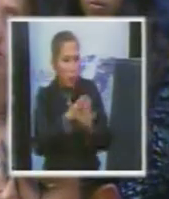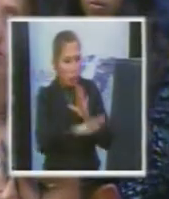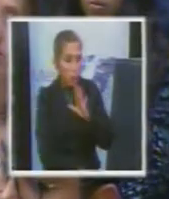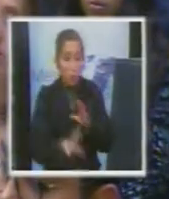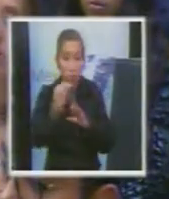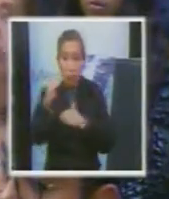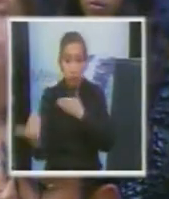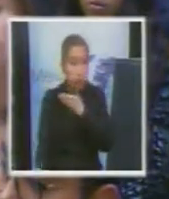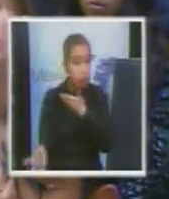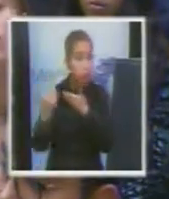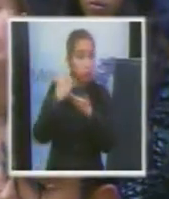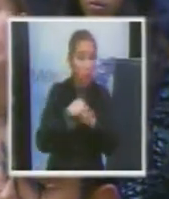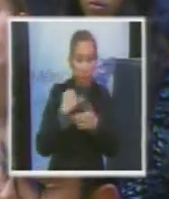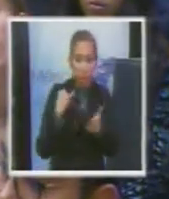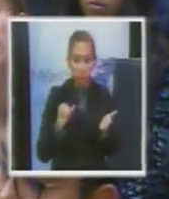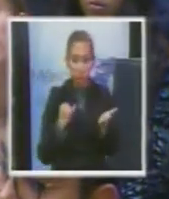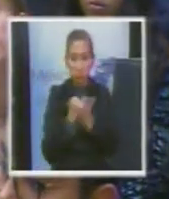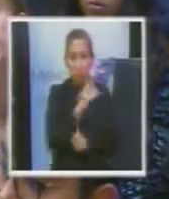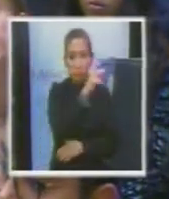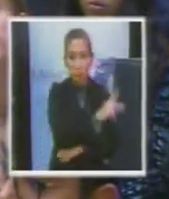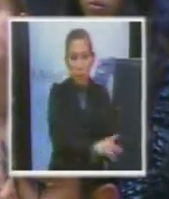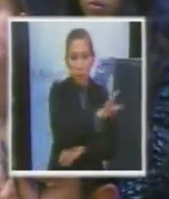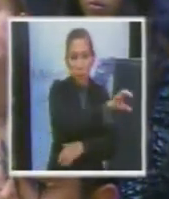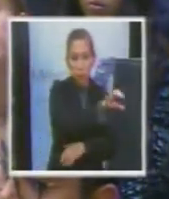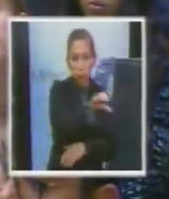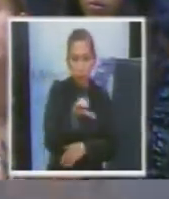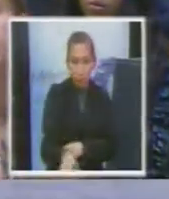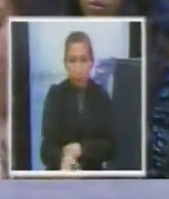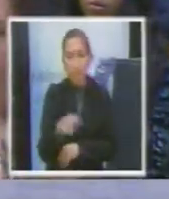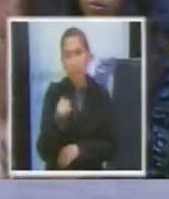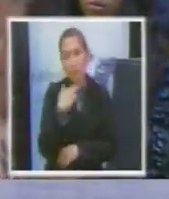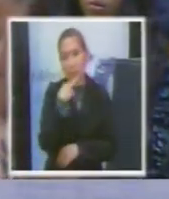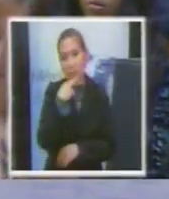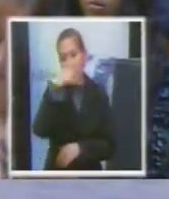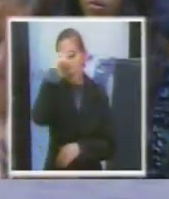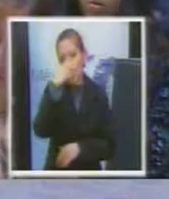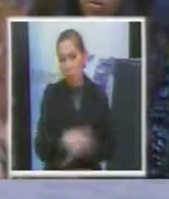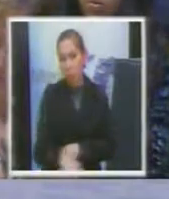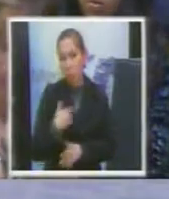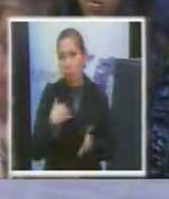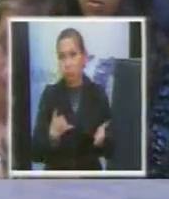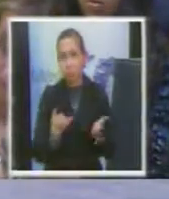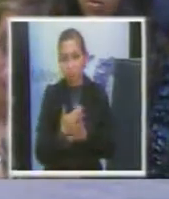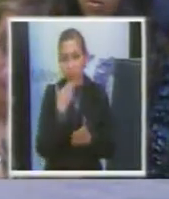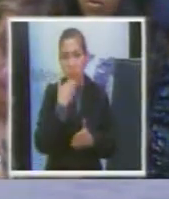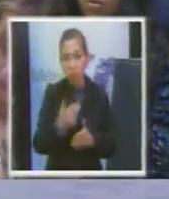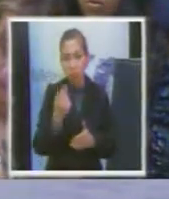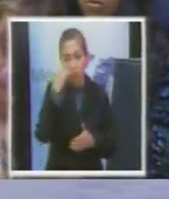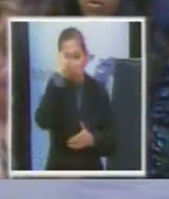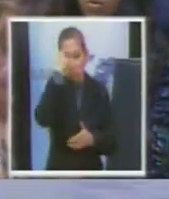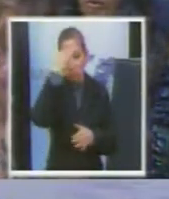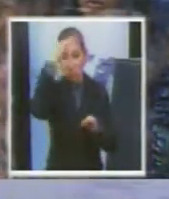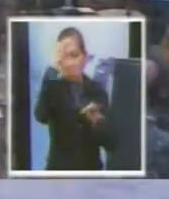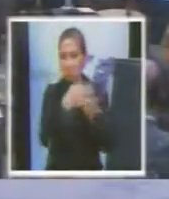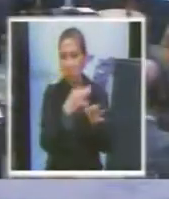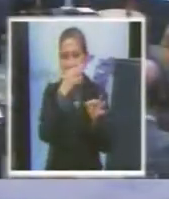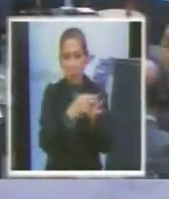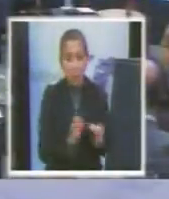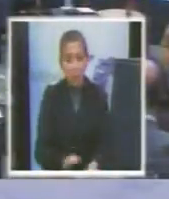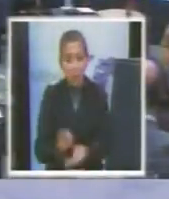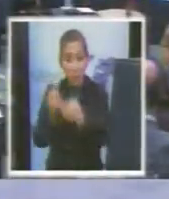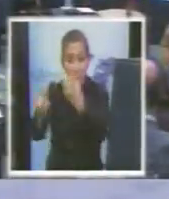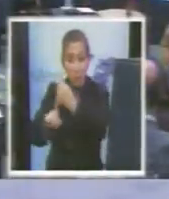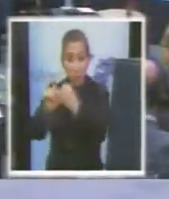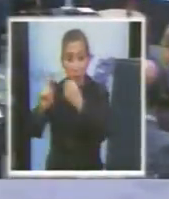no intervención y autodeterminación de los pueblos, lo cual permitió a México tomar decisiones políticamente correctas frente a la